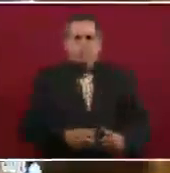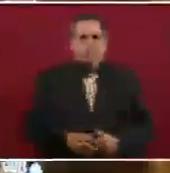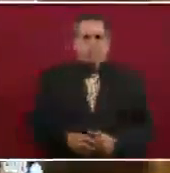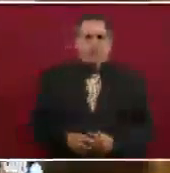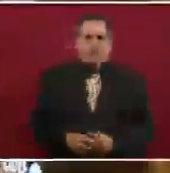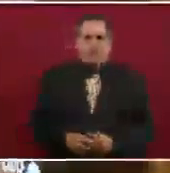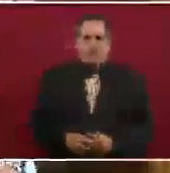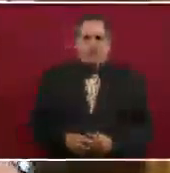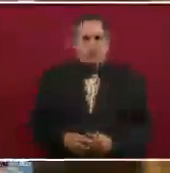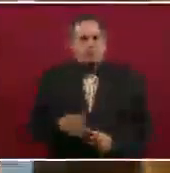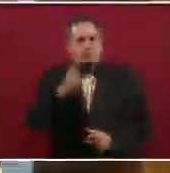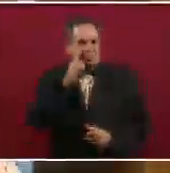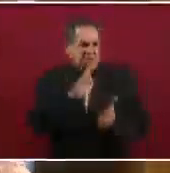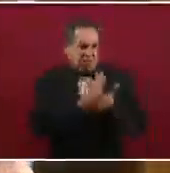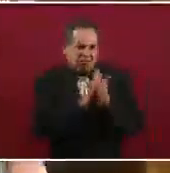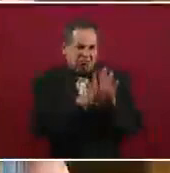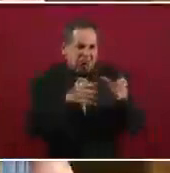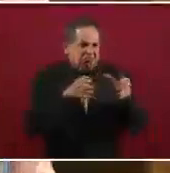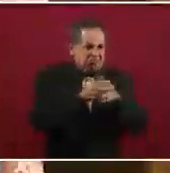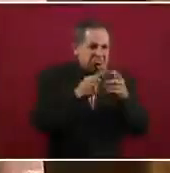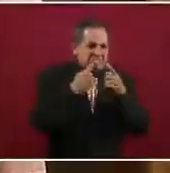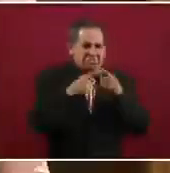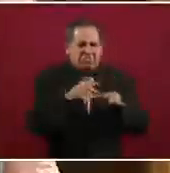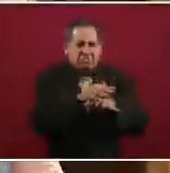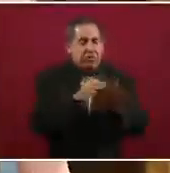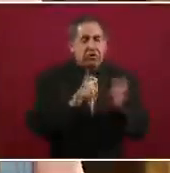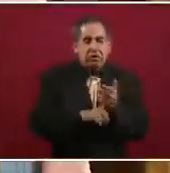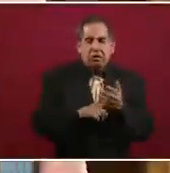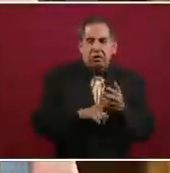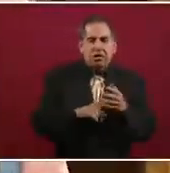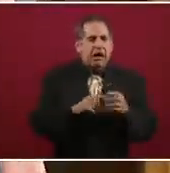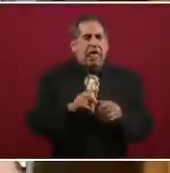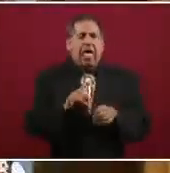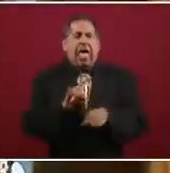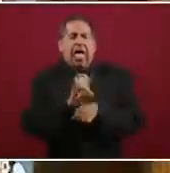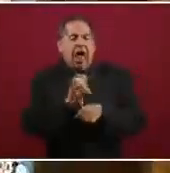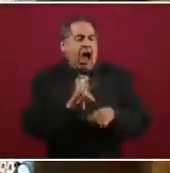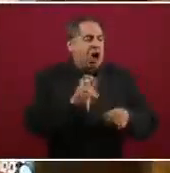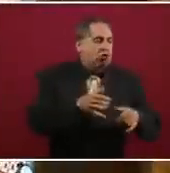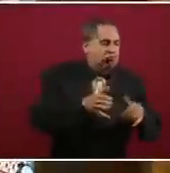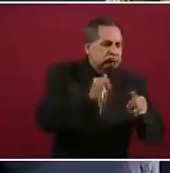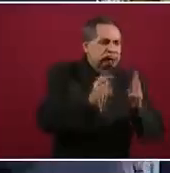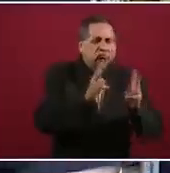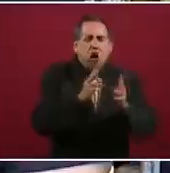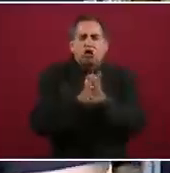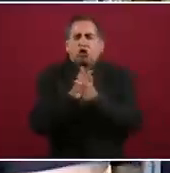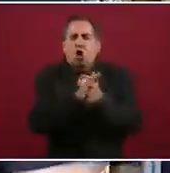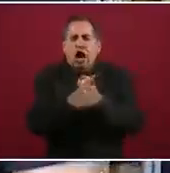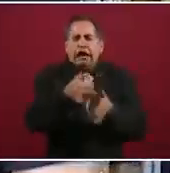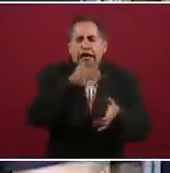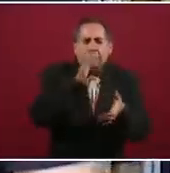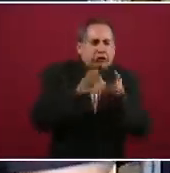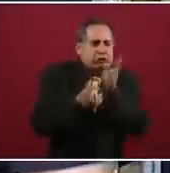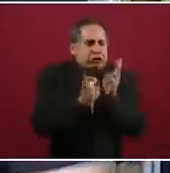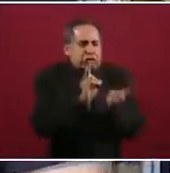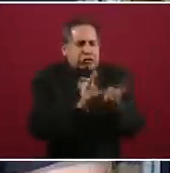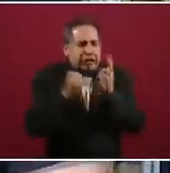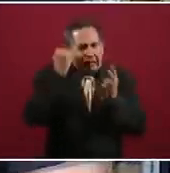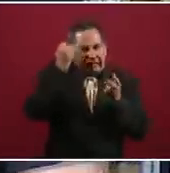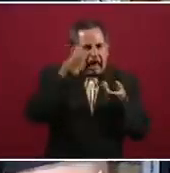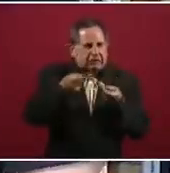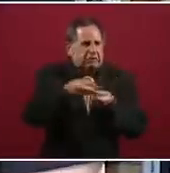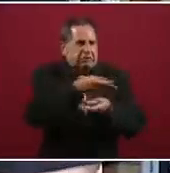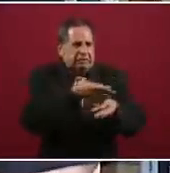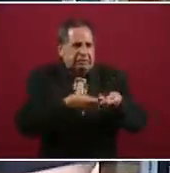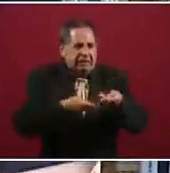En la conspiración yo diría que muy chocolatera, se reunían a tomar chocolate, a intercambiar ideas y a